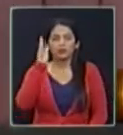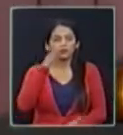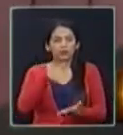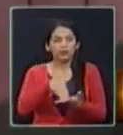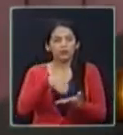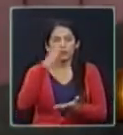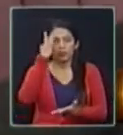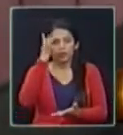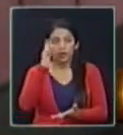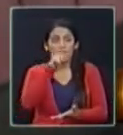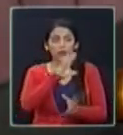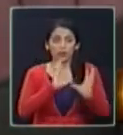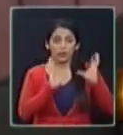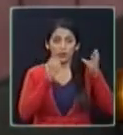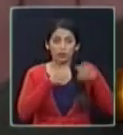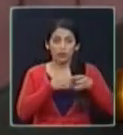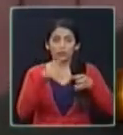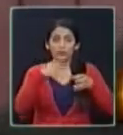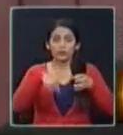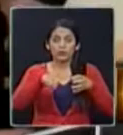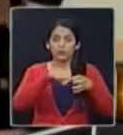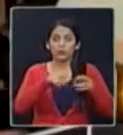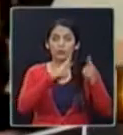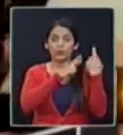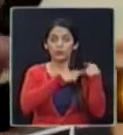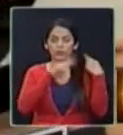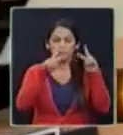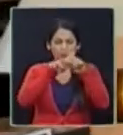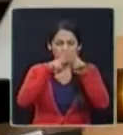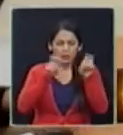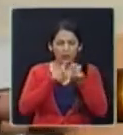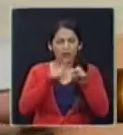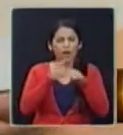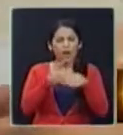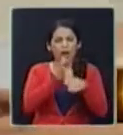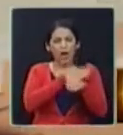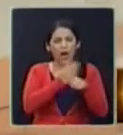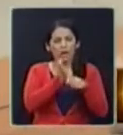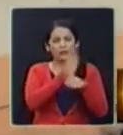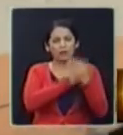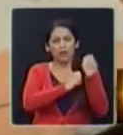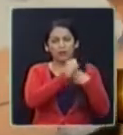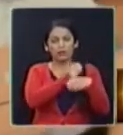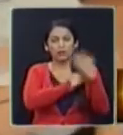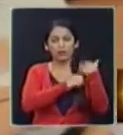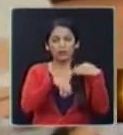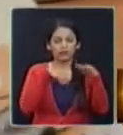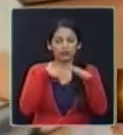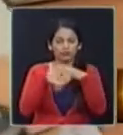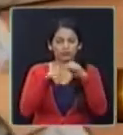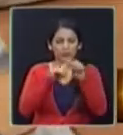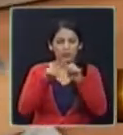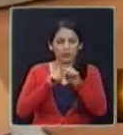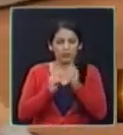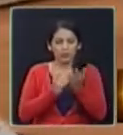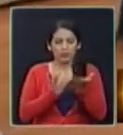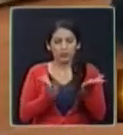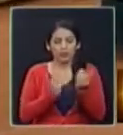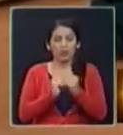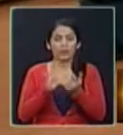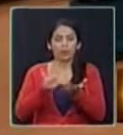que investiga los casos de violaciones que se dieron en años anteriores dentro de